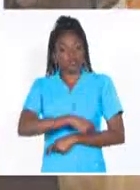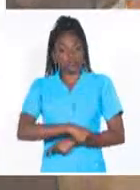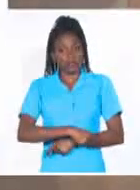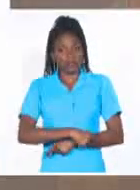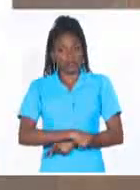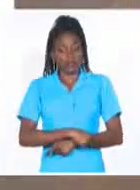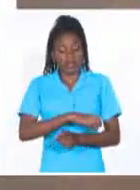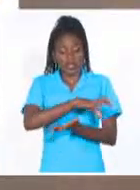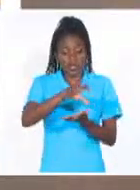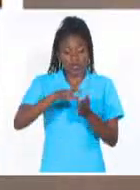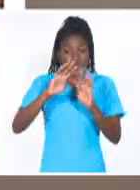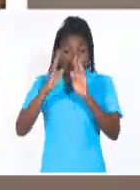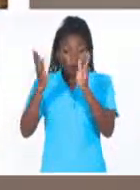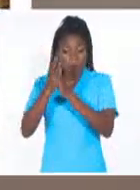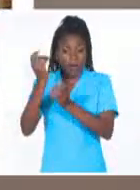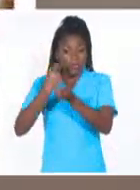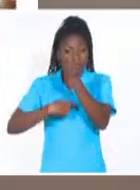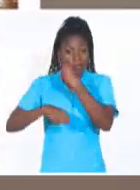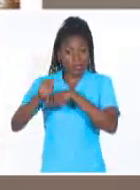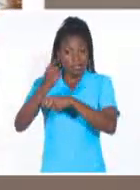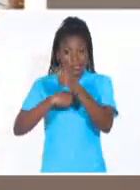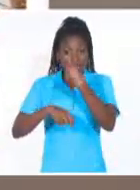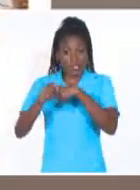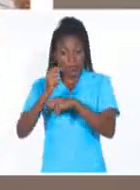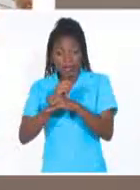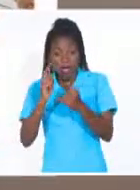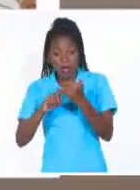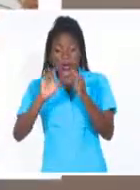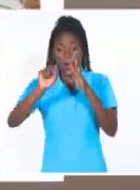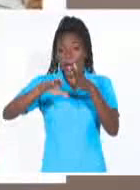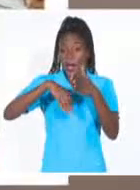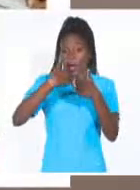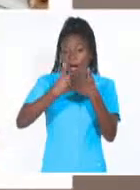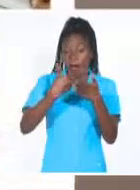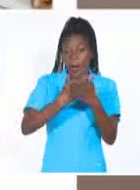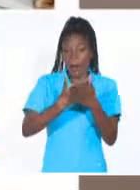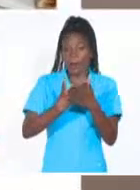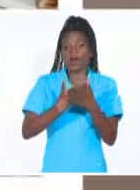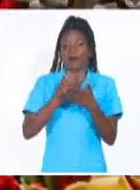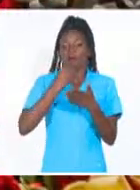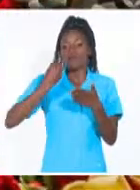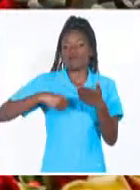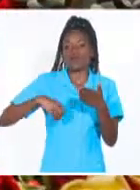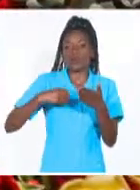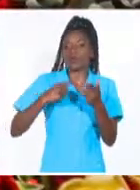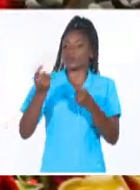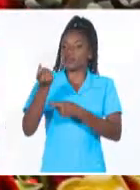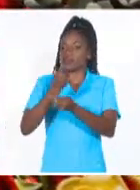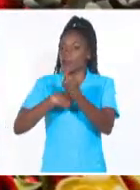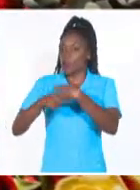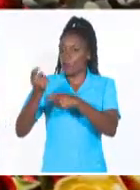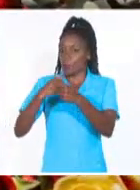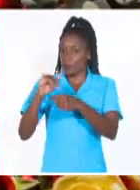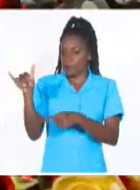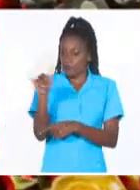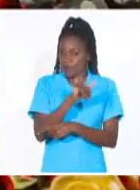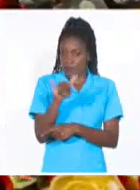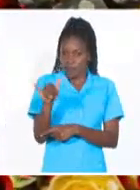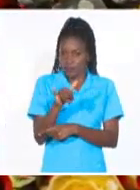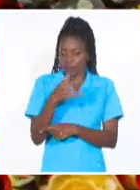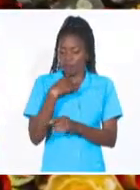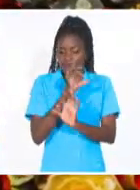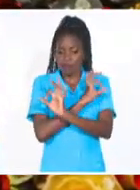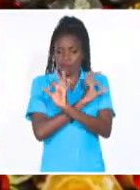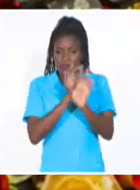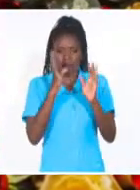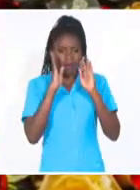nivel global para el comercio, la interconexión empresarial y la generación de oportunidades de negocios. También concedió especial